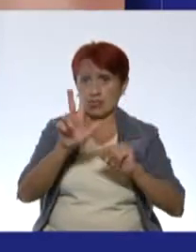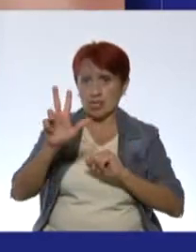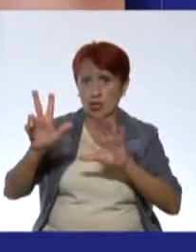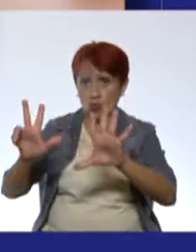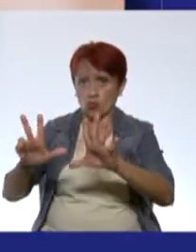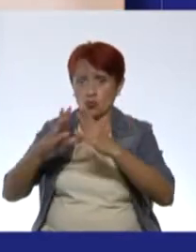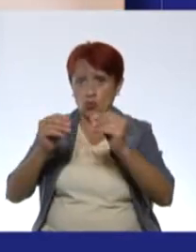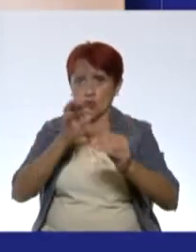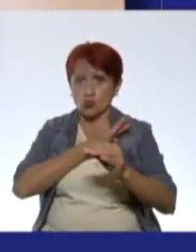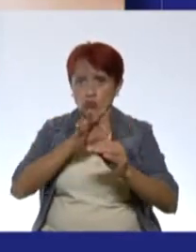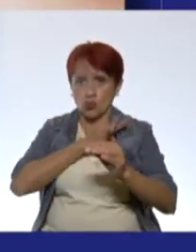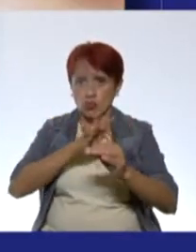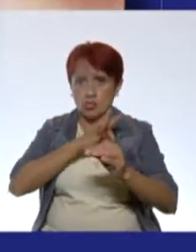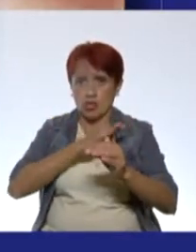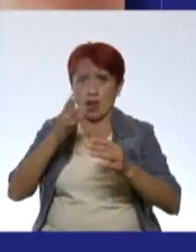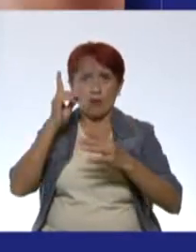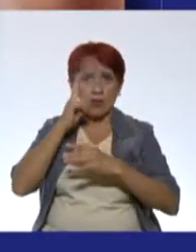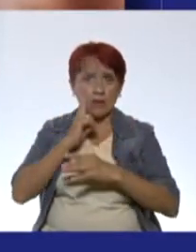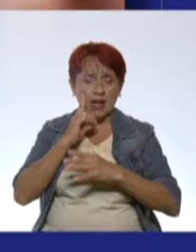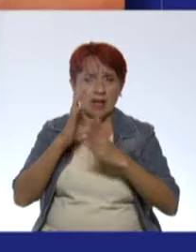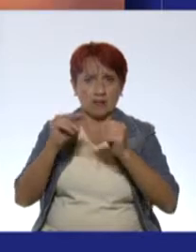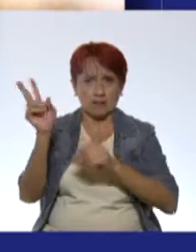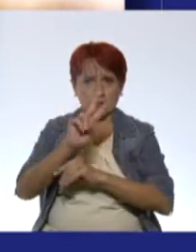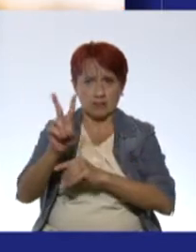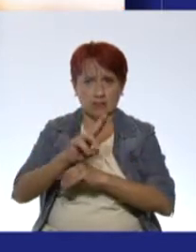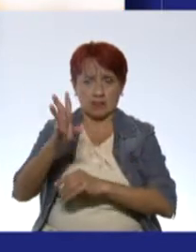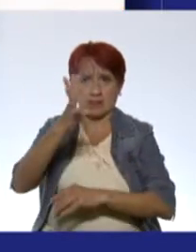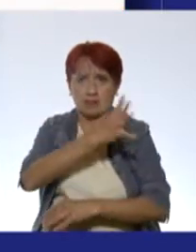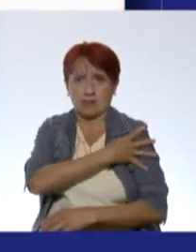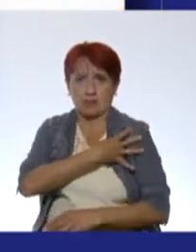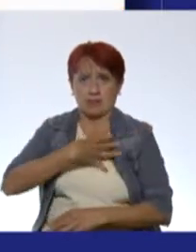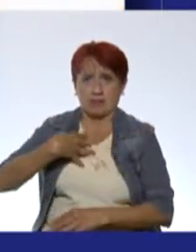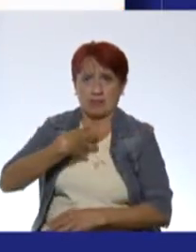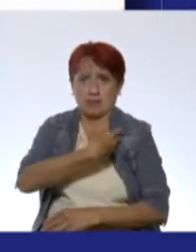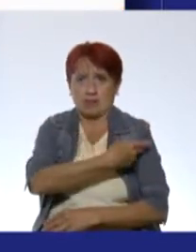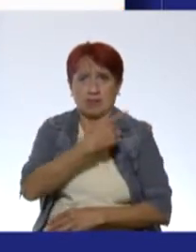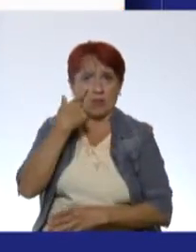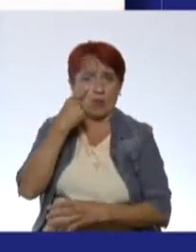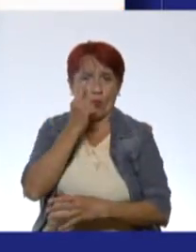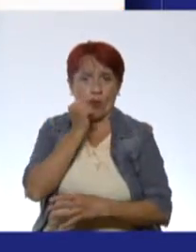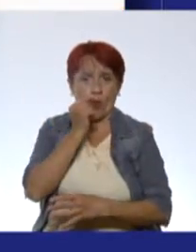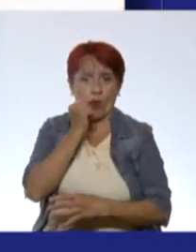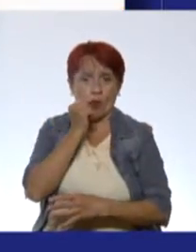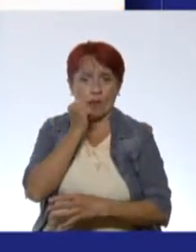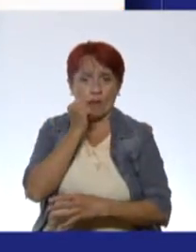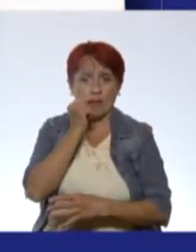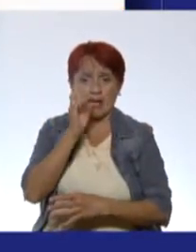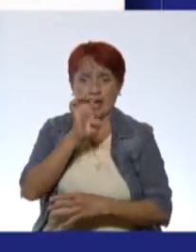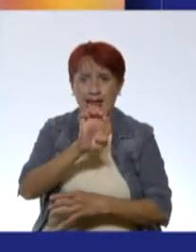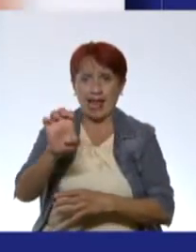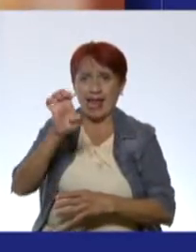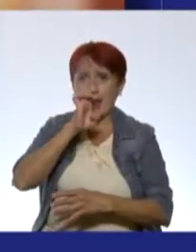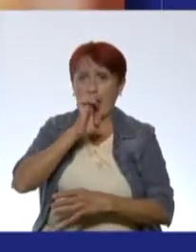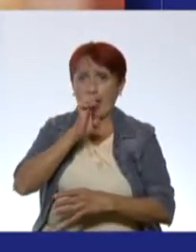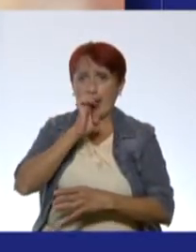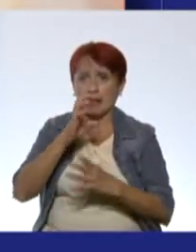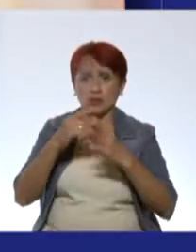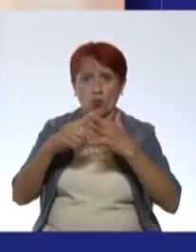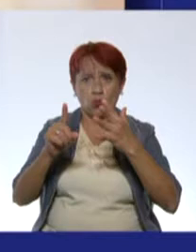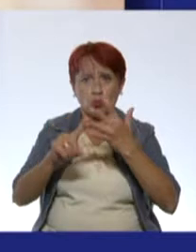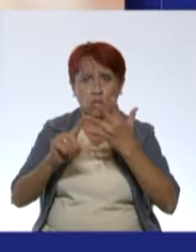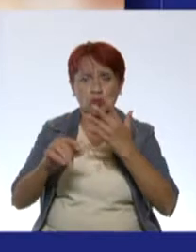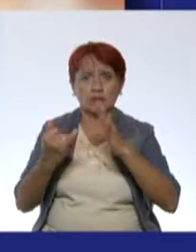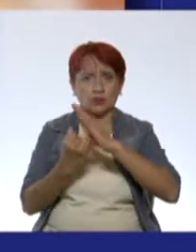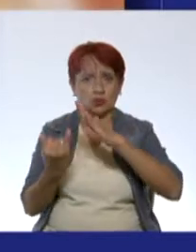Sociedad Bolivariana de Venezuela, presidido por el general Eleazar López Contreras. Desde entonces, la institución